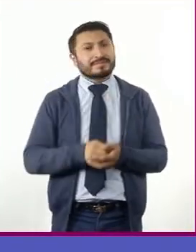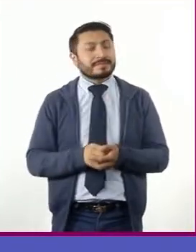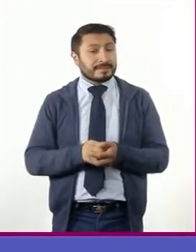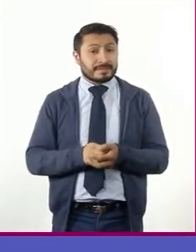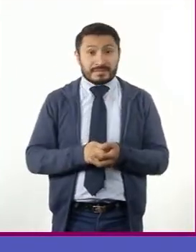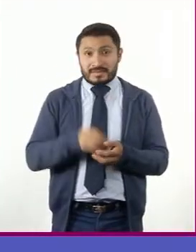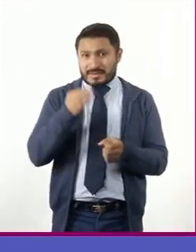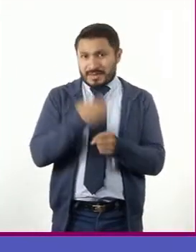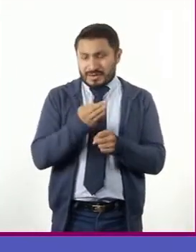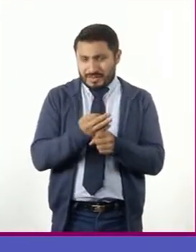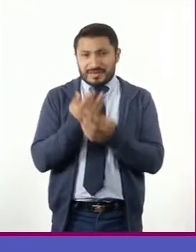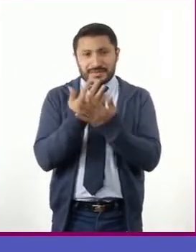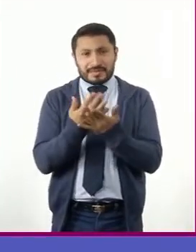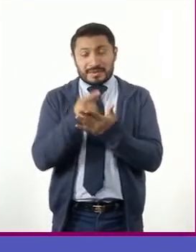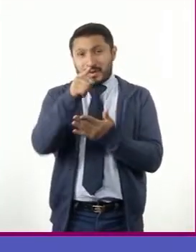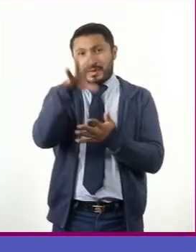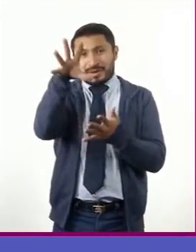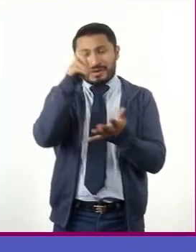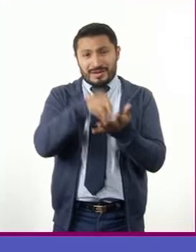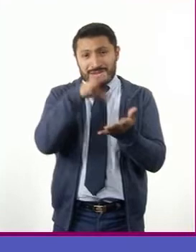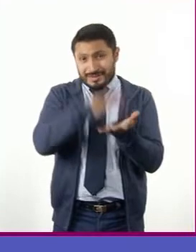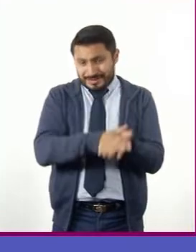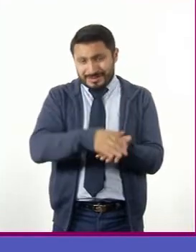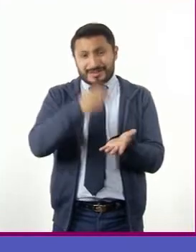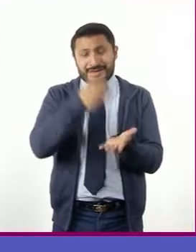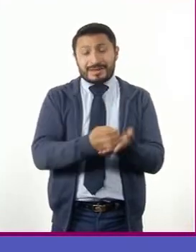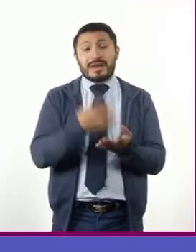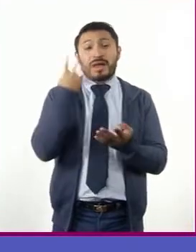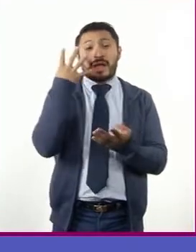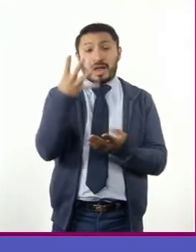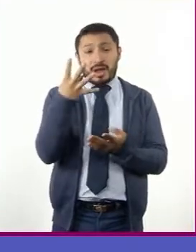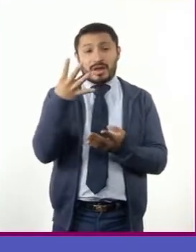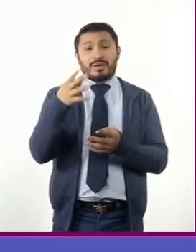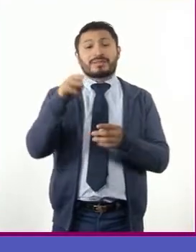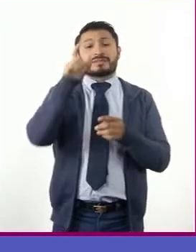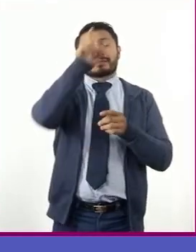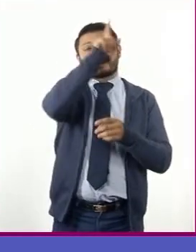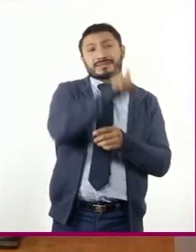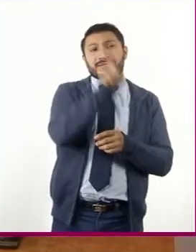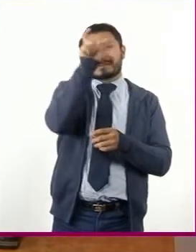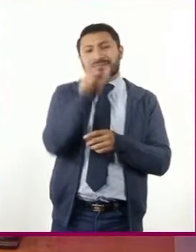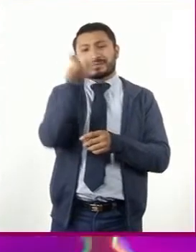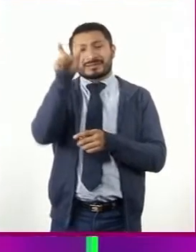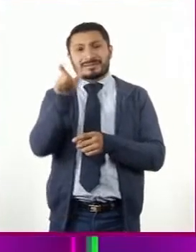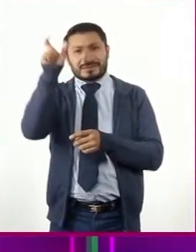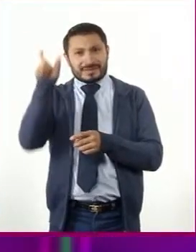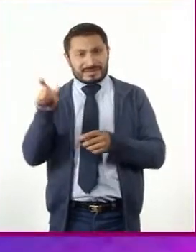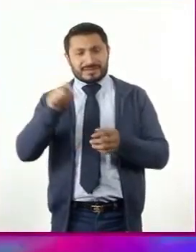damos un momento para que la copien. Son 4 columnas por las filas que vayamos necesitando.